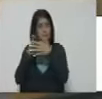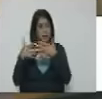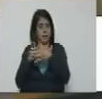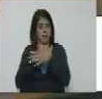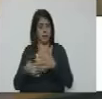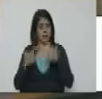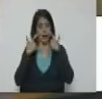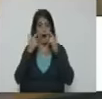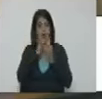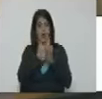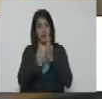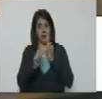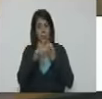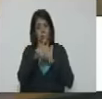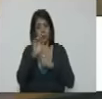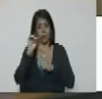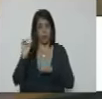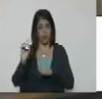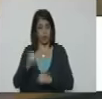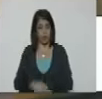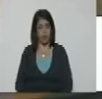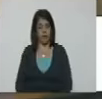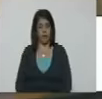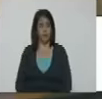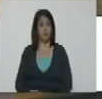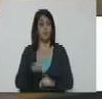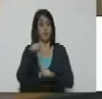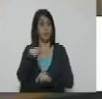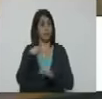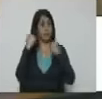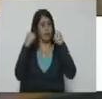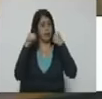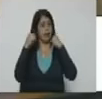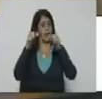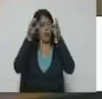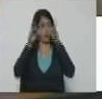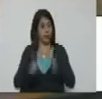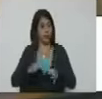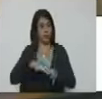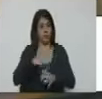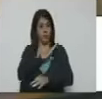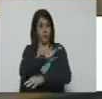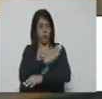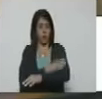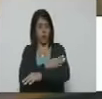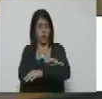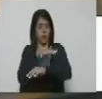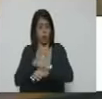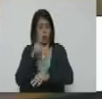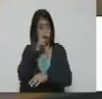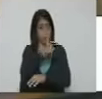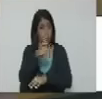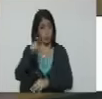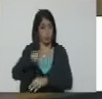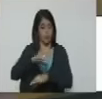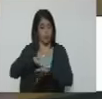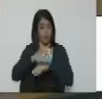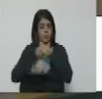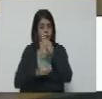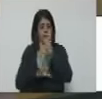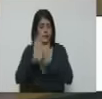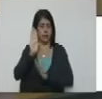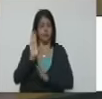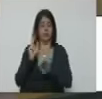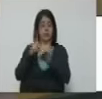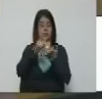en los siguientes términos. Artículo 20. Es un ejercicio concreto del poder moral del pueblo y un medio necesario para desarrollar